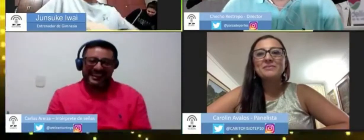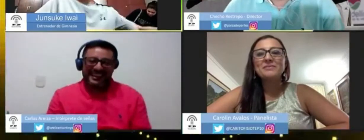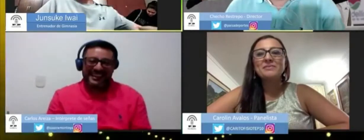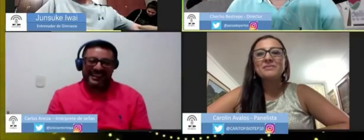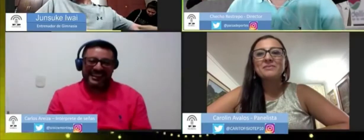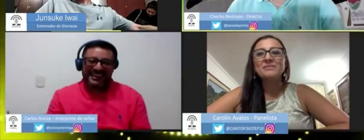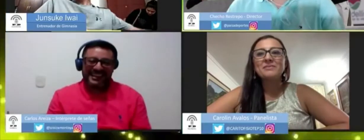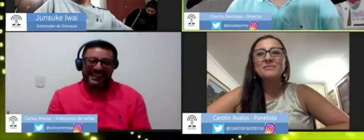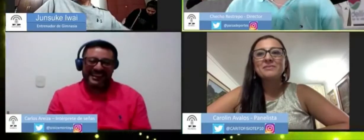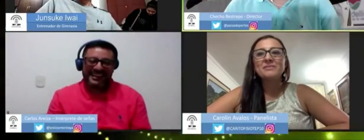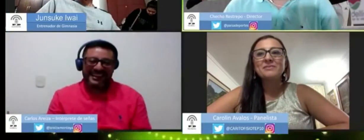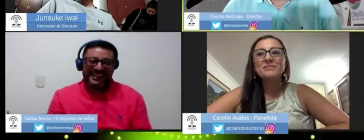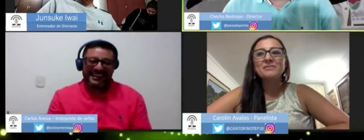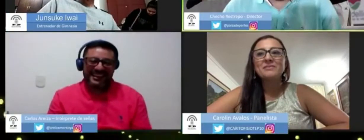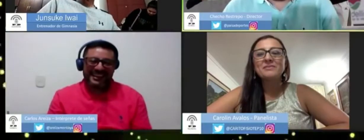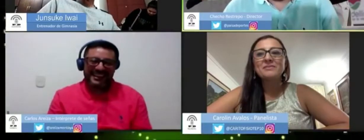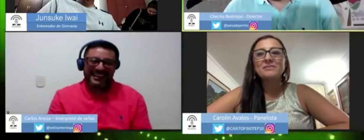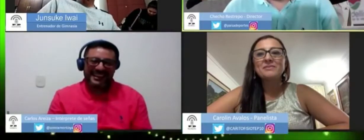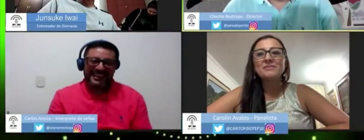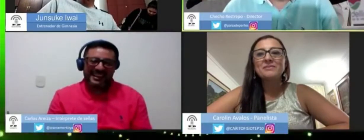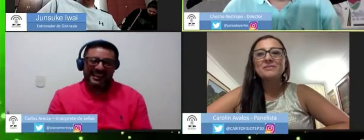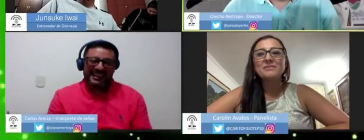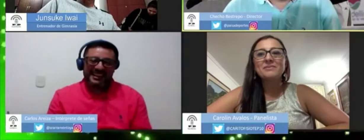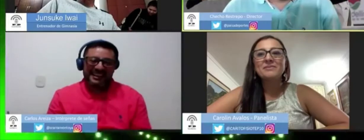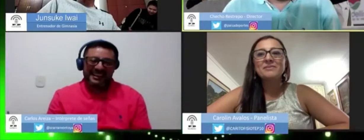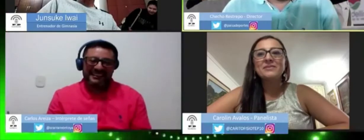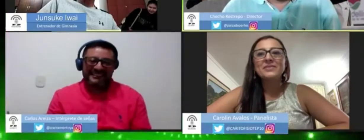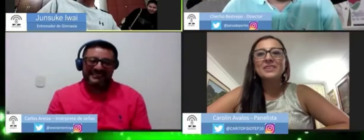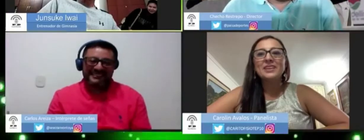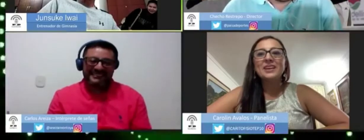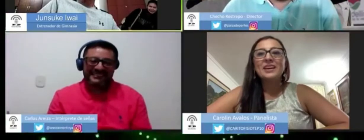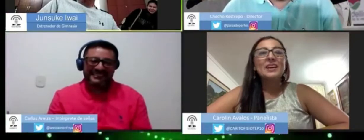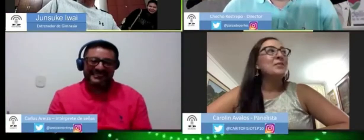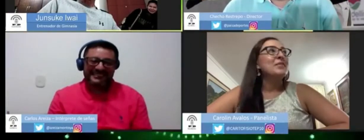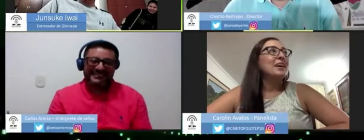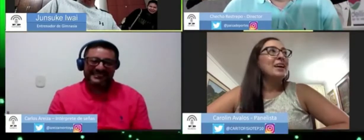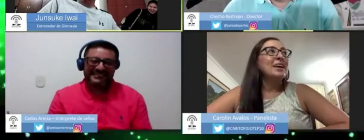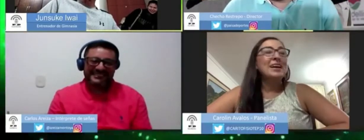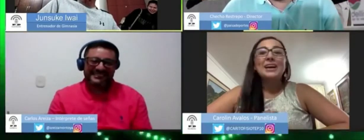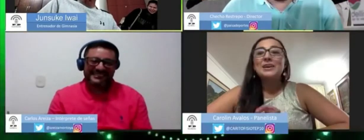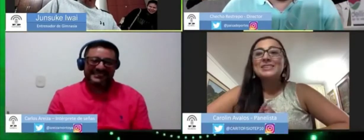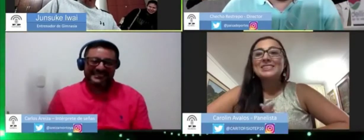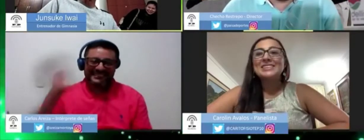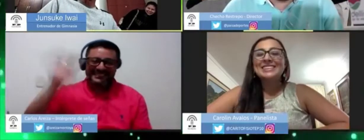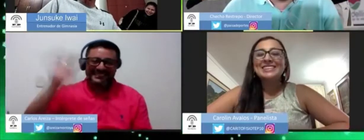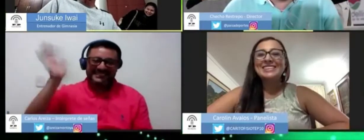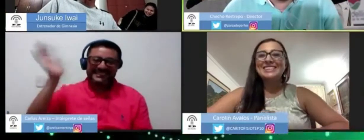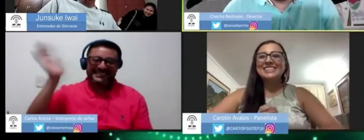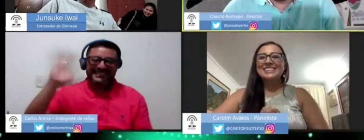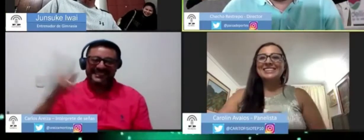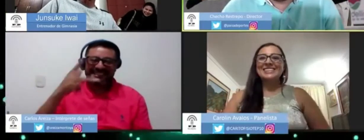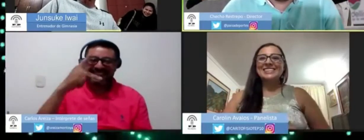Saludemos. ¿Quién llegó? ¿A Kemi? Sí. Ah, bueno, saludemos a Kemi también ahí.